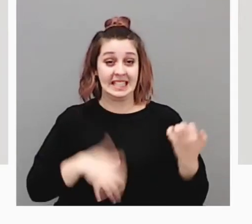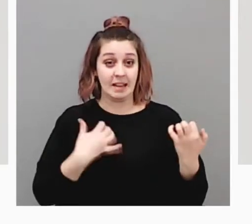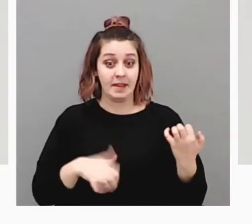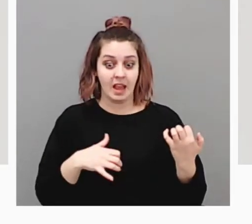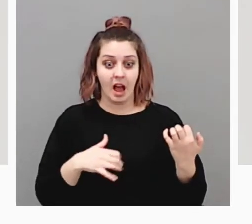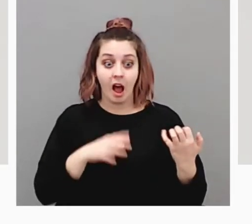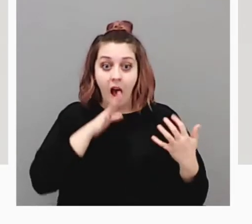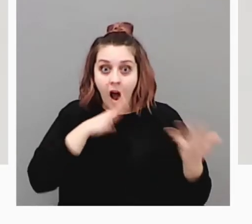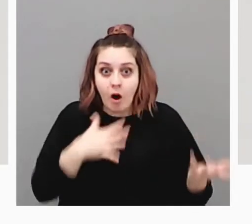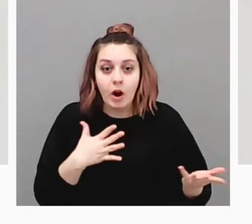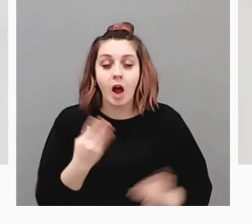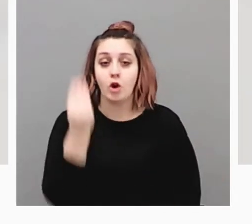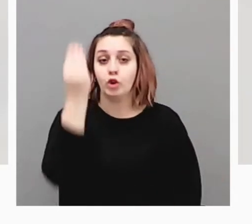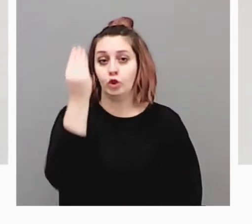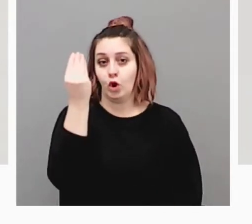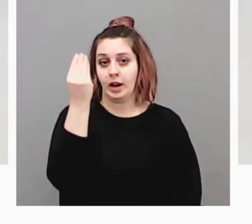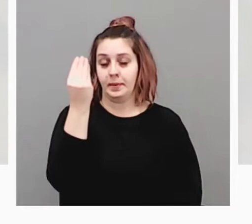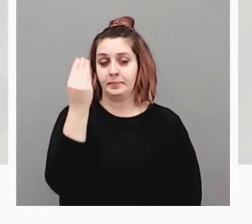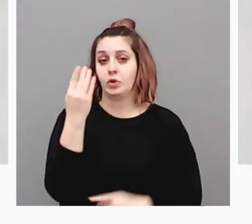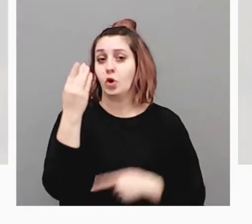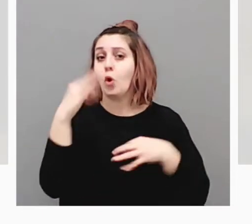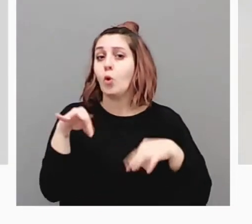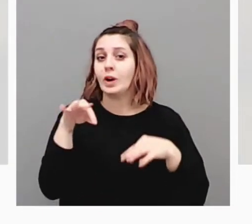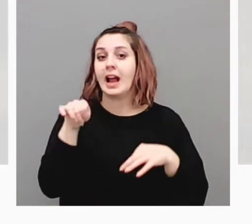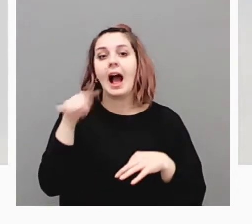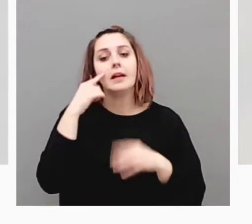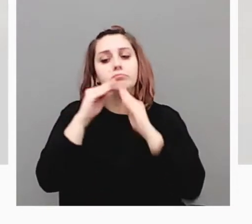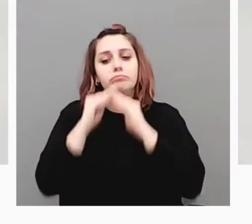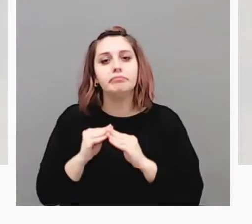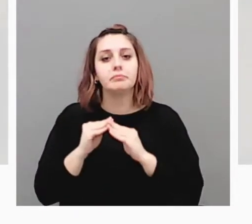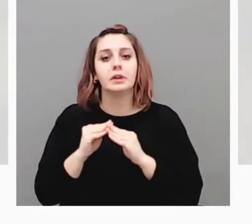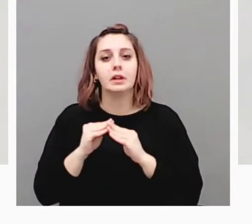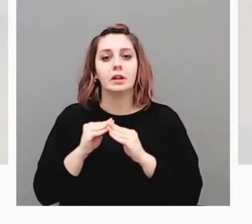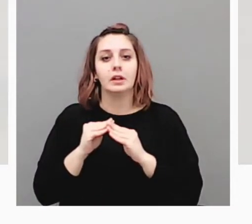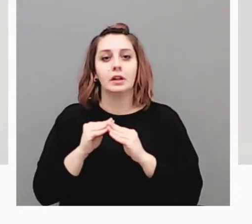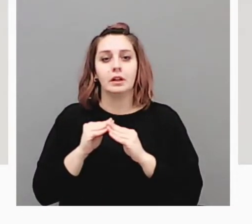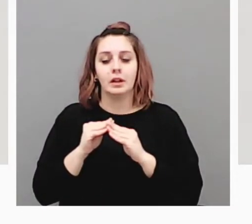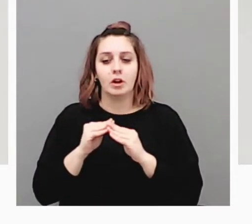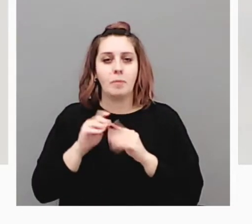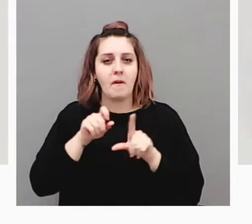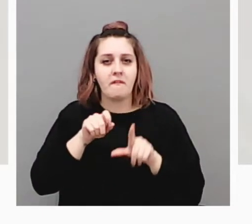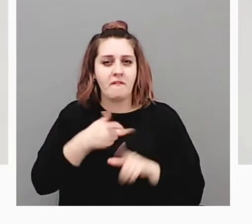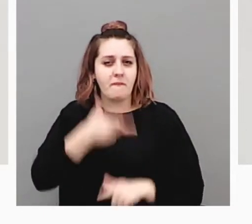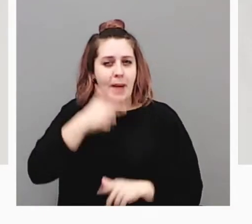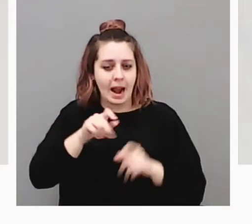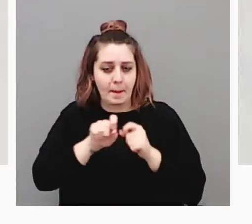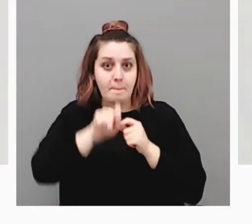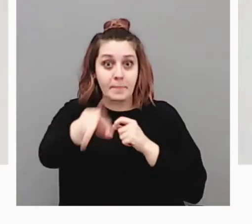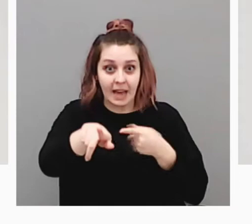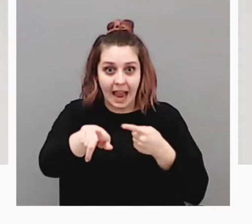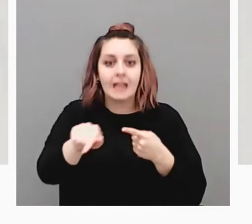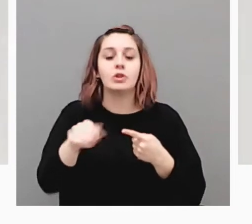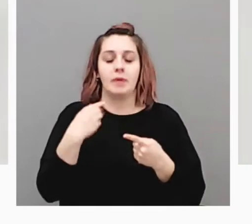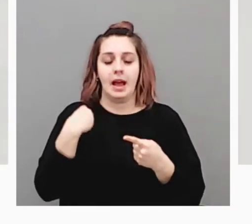la Torre de los Perdigones, donde se elaboraban las postas y los proyectiles con este producto. Bueno, pues su rehabilitación